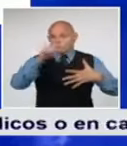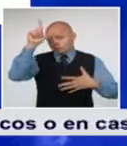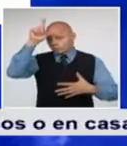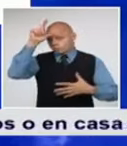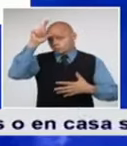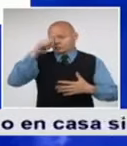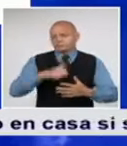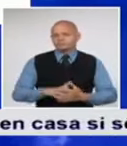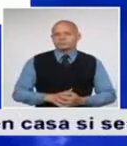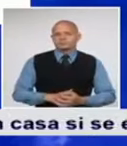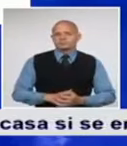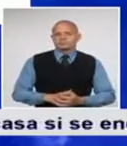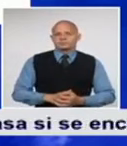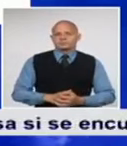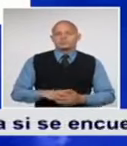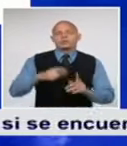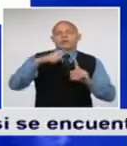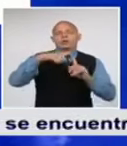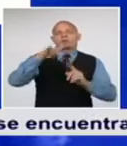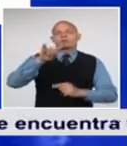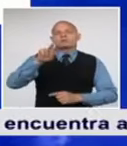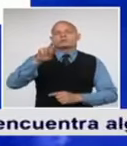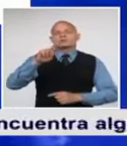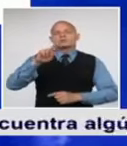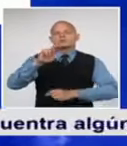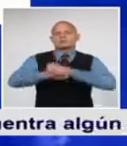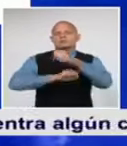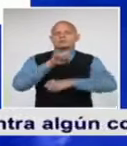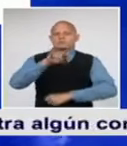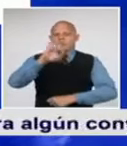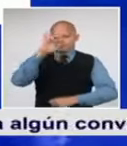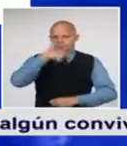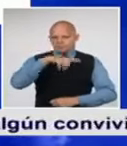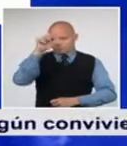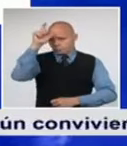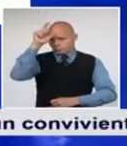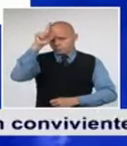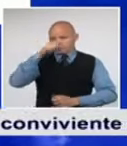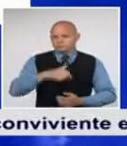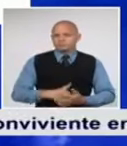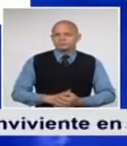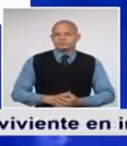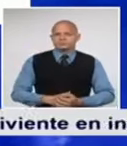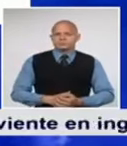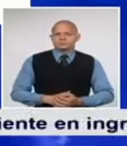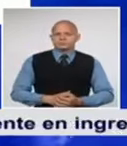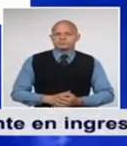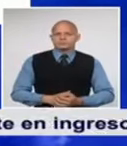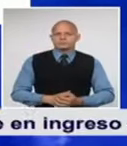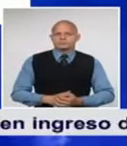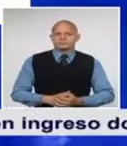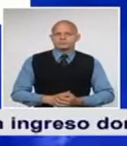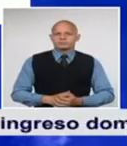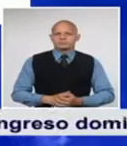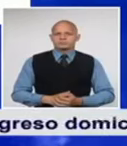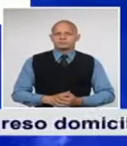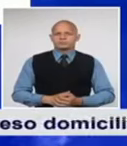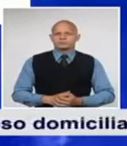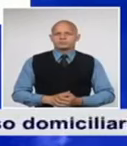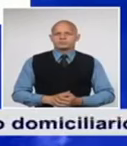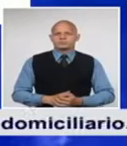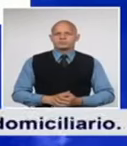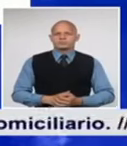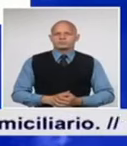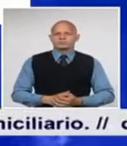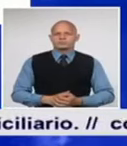de 4, o sea, con 4.820.000. Son los 5 países que han tenido una mayor